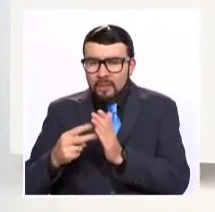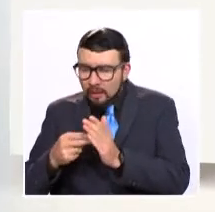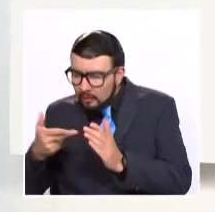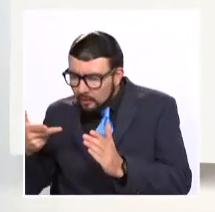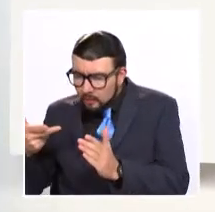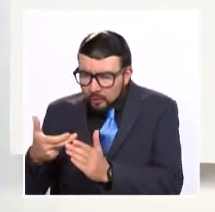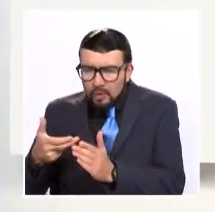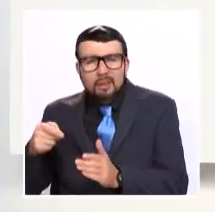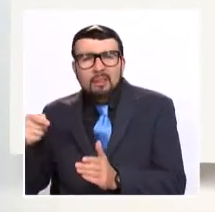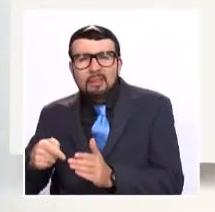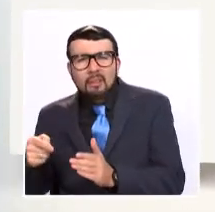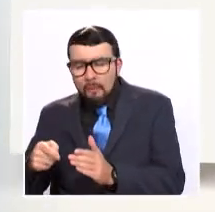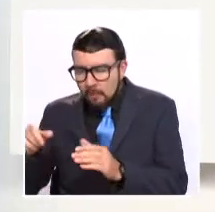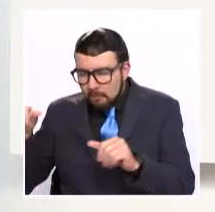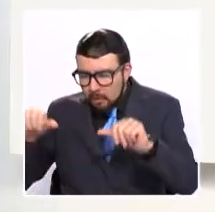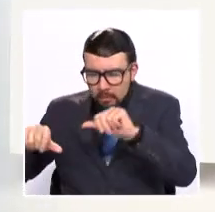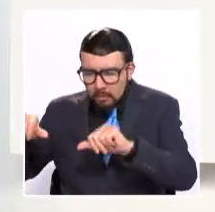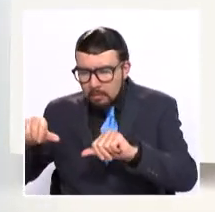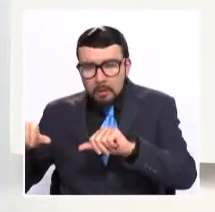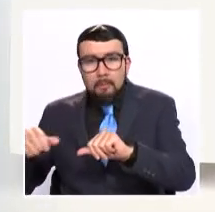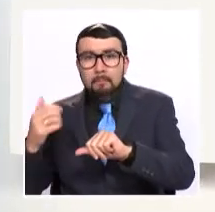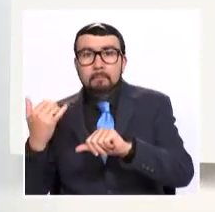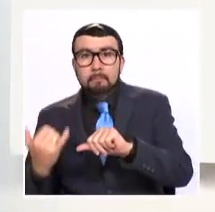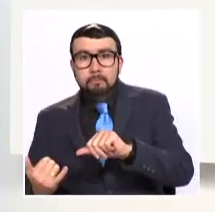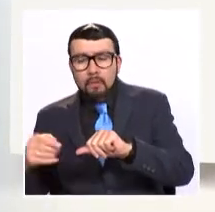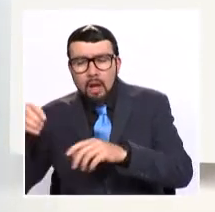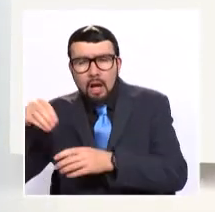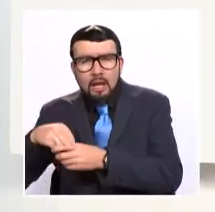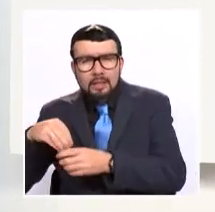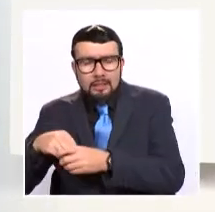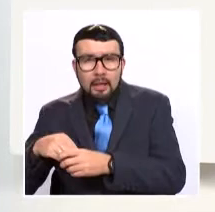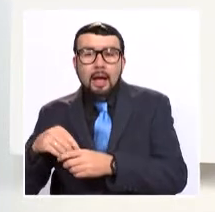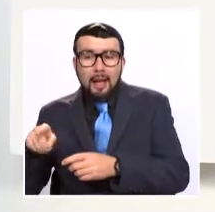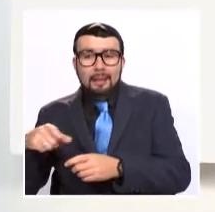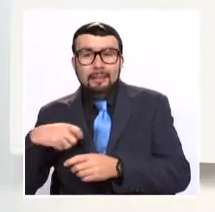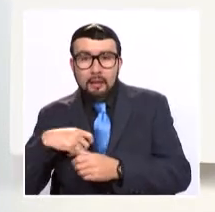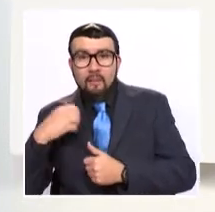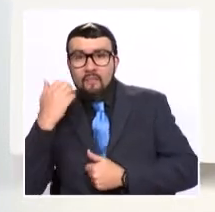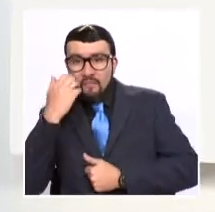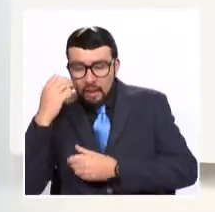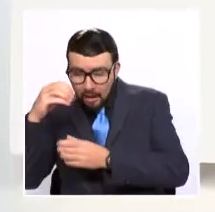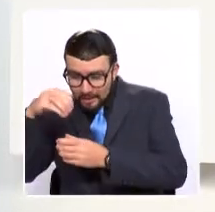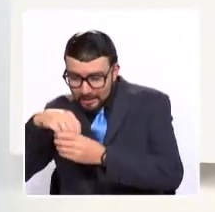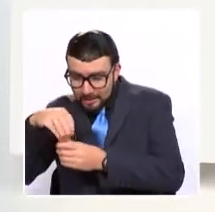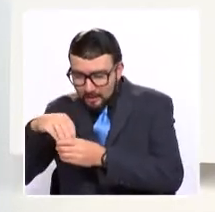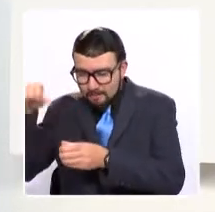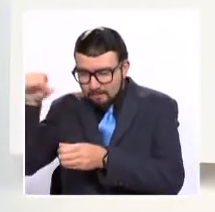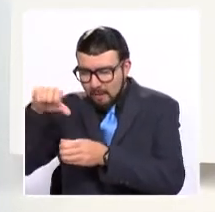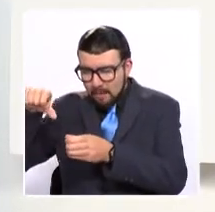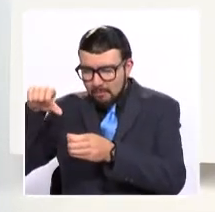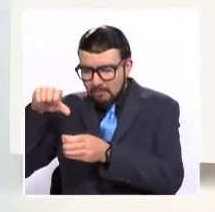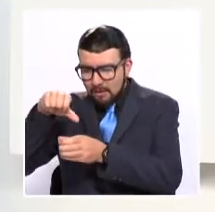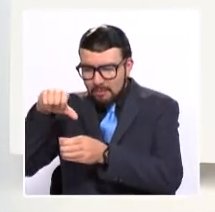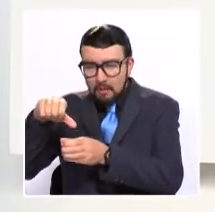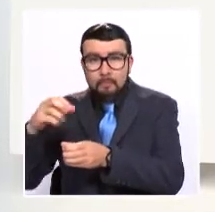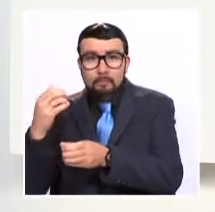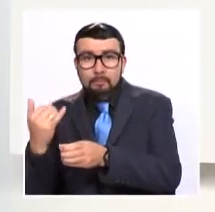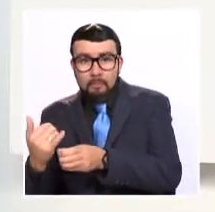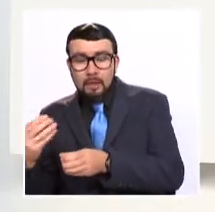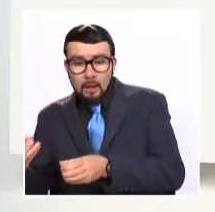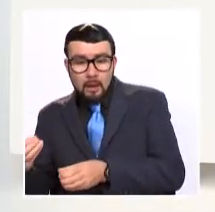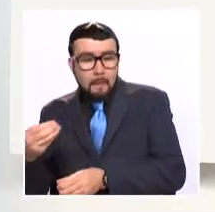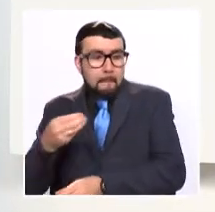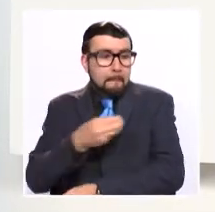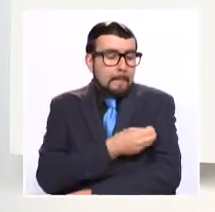antígenos son unas proteínas que contienen algunos de los microorganismos y que al estar en contacto con el